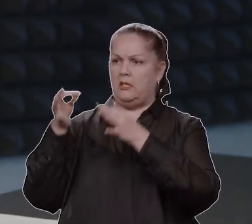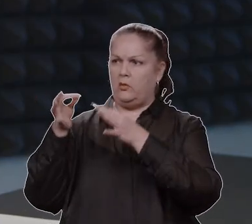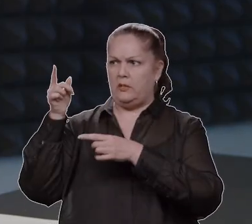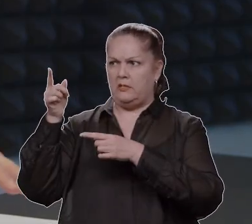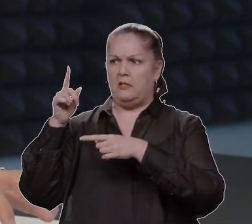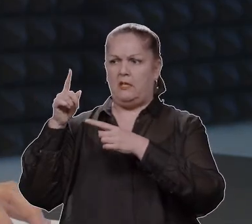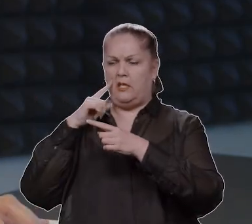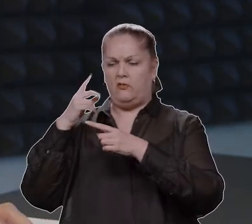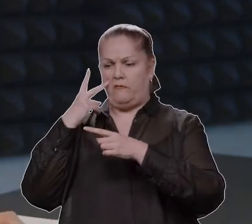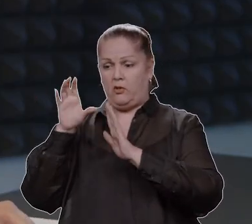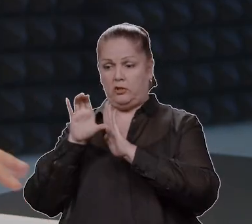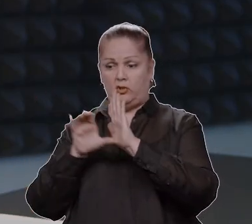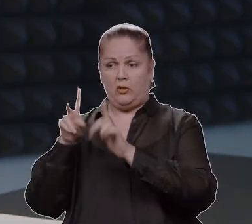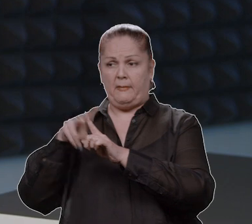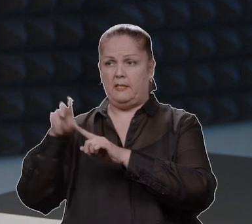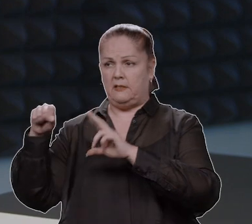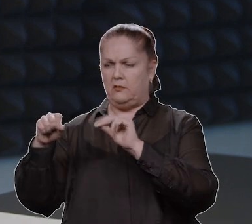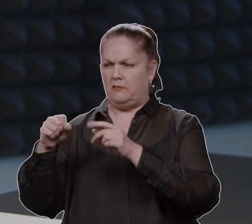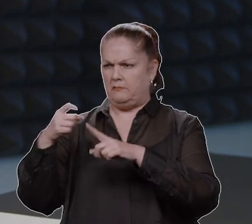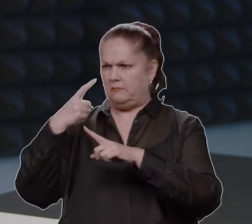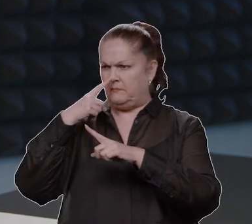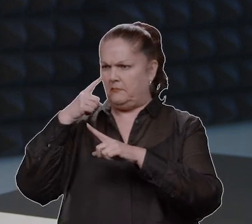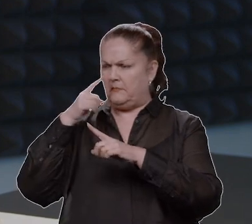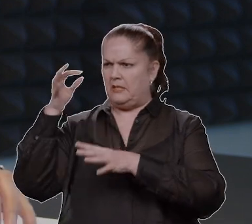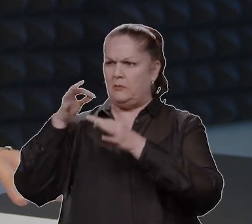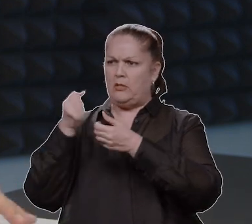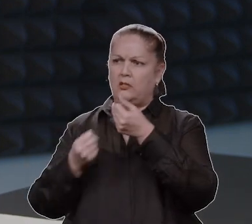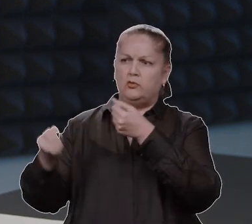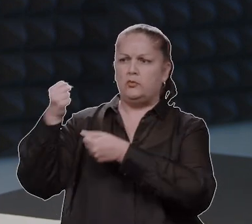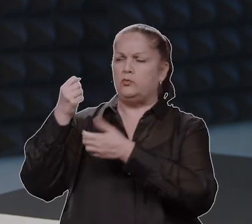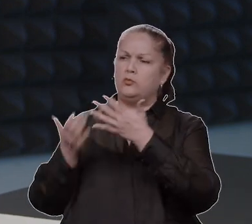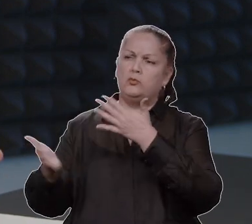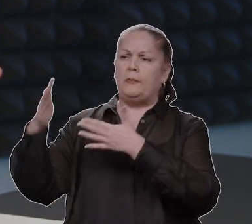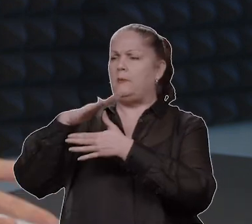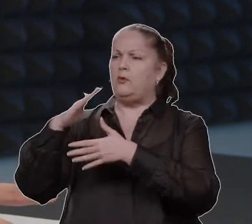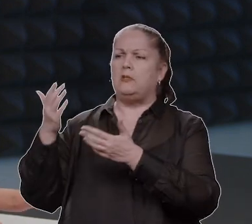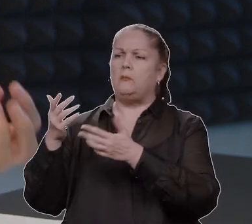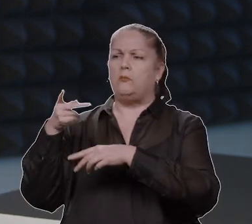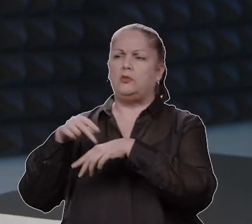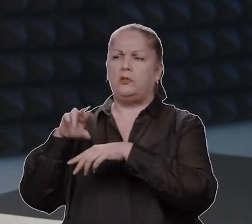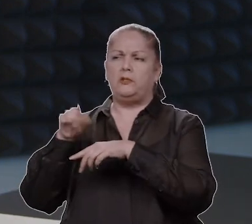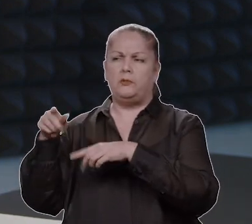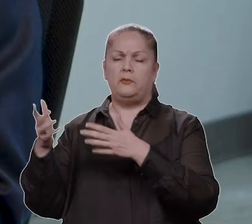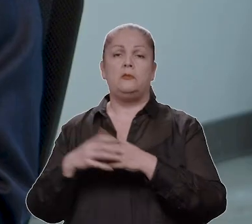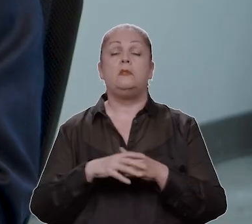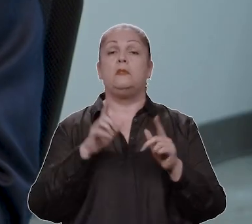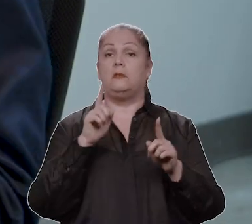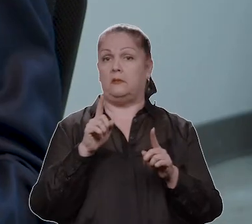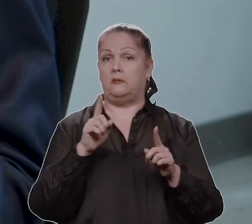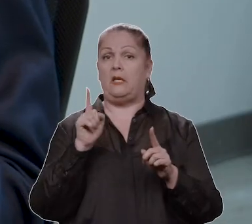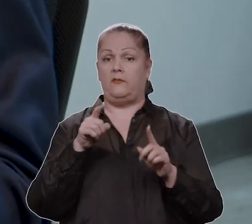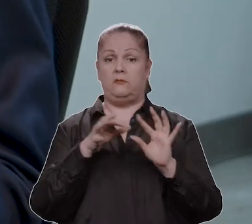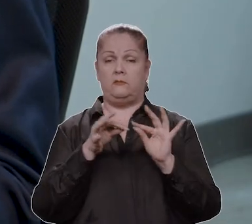en la interpretación de la Constitución. ¿Pudiera hablarnos sobre cuál es el rol del Tribunal Supremo de Puerto Rico en esa interpretación de nuestra Constitución? Bueno,